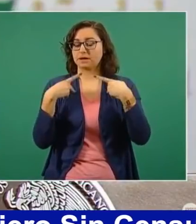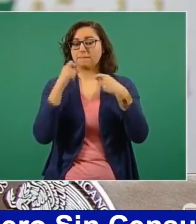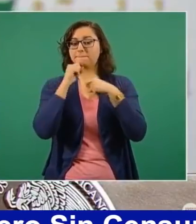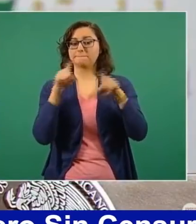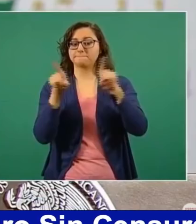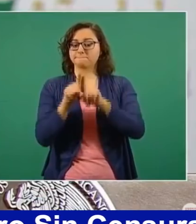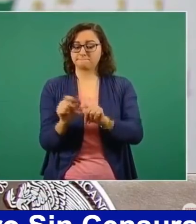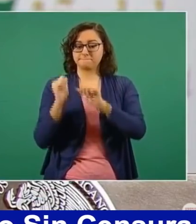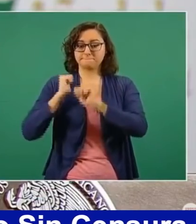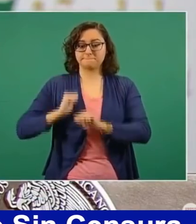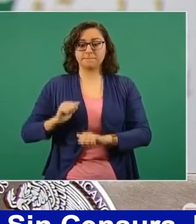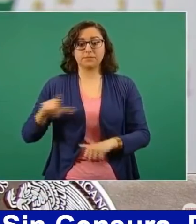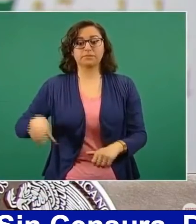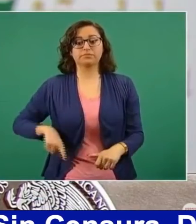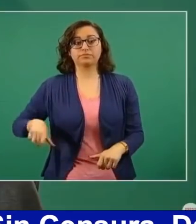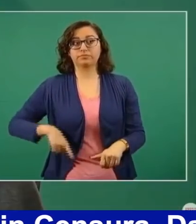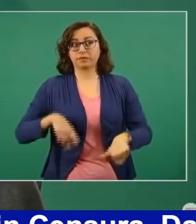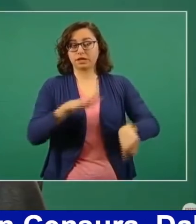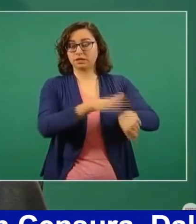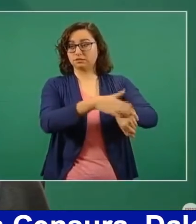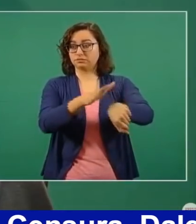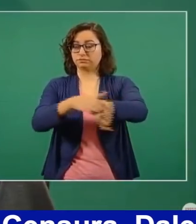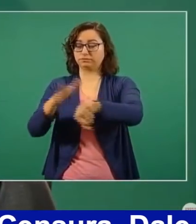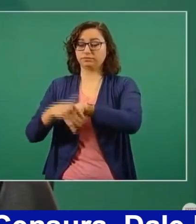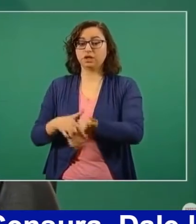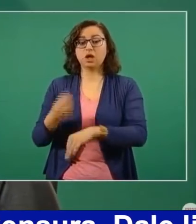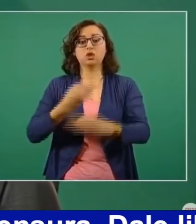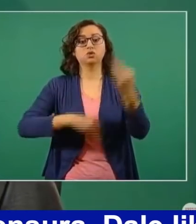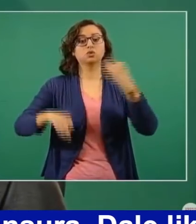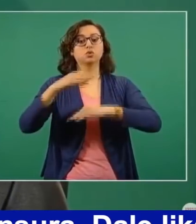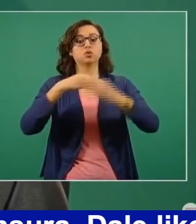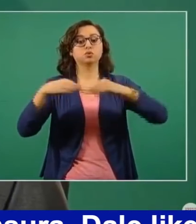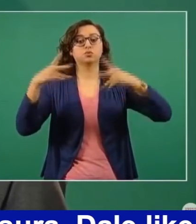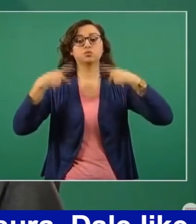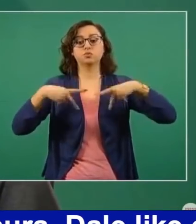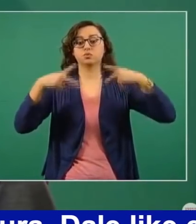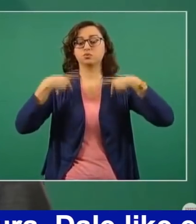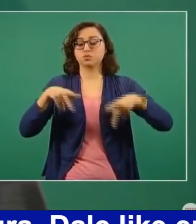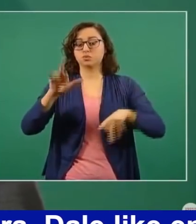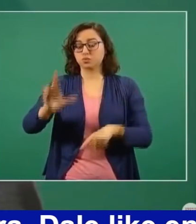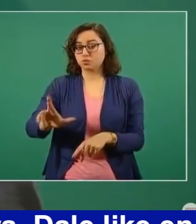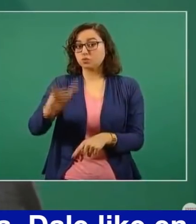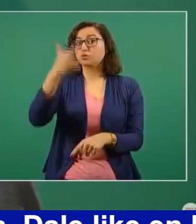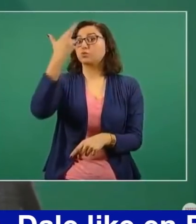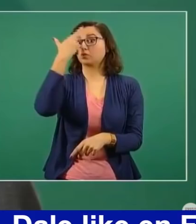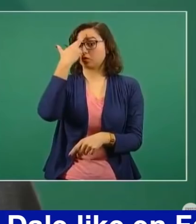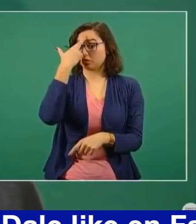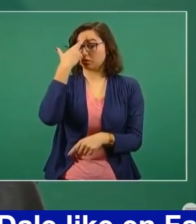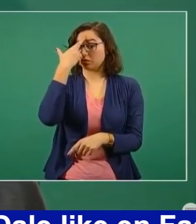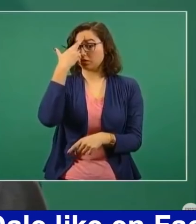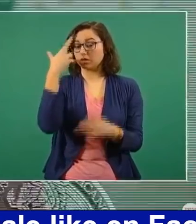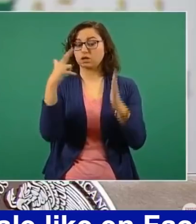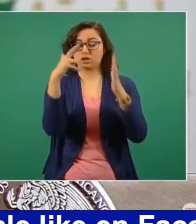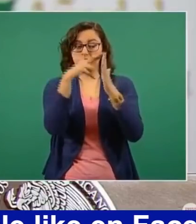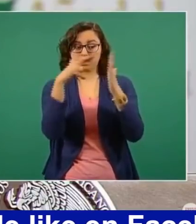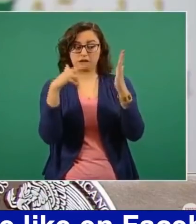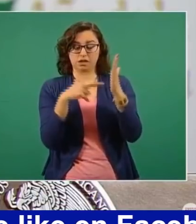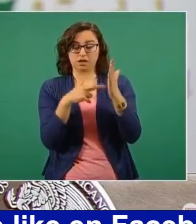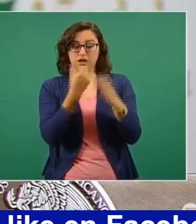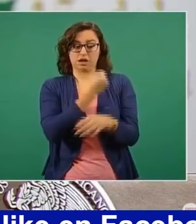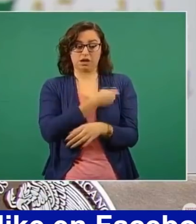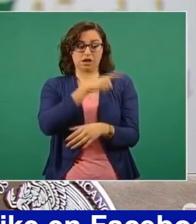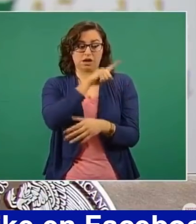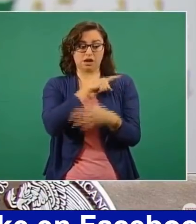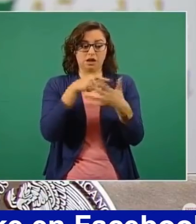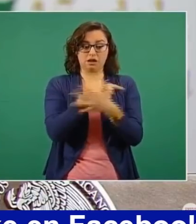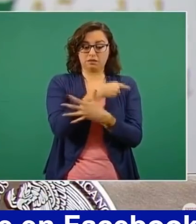las medidas, y le recordamos a todas y todos que la implantación concreta de las medidas de